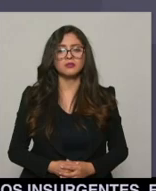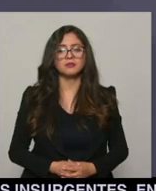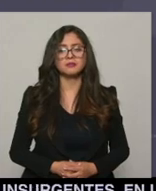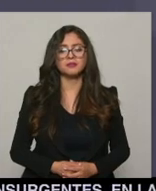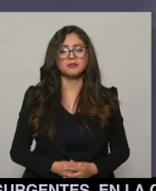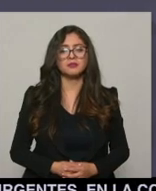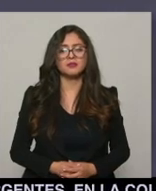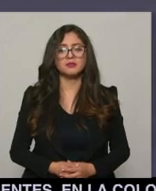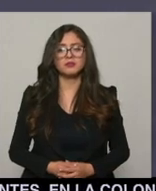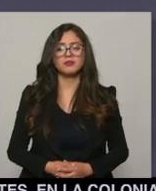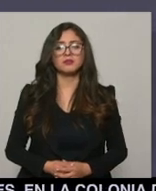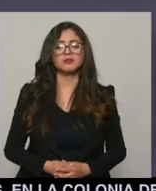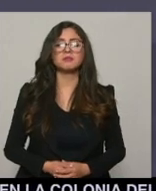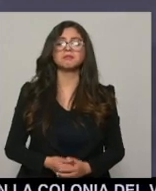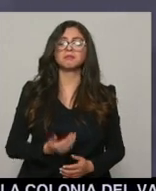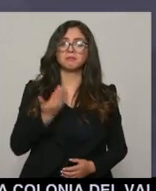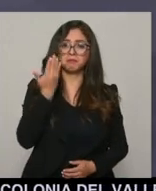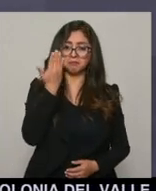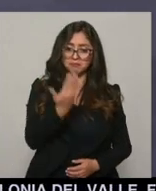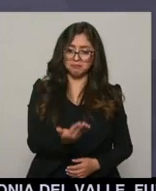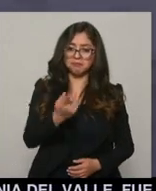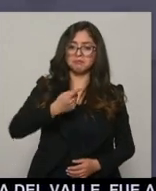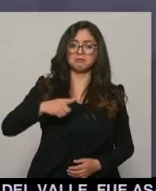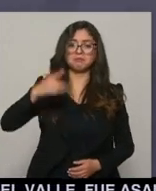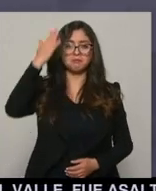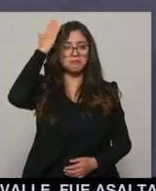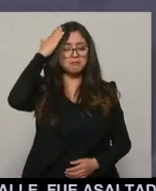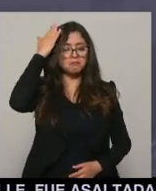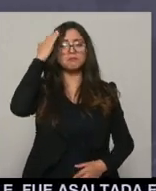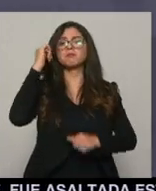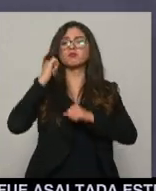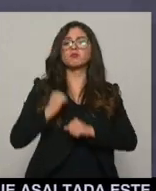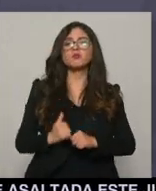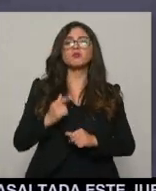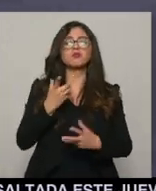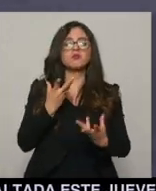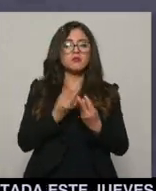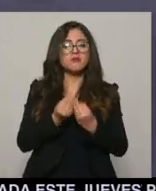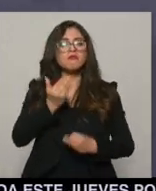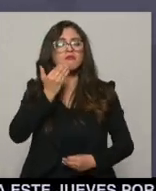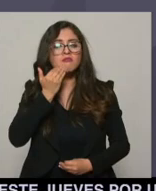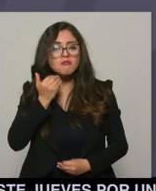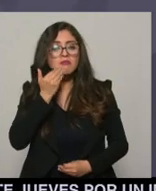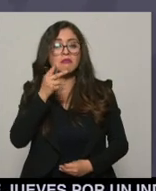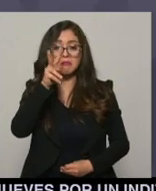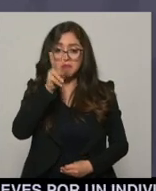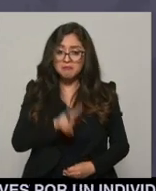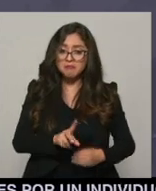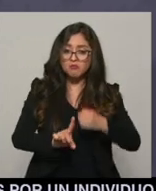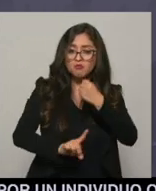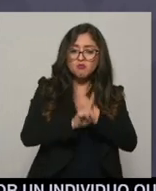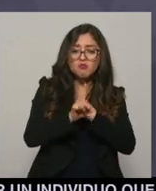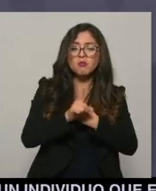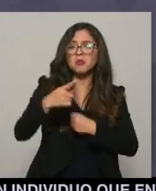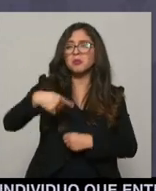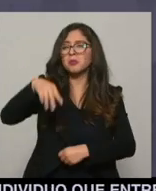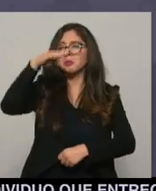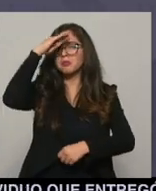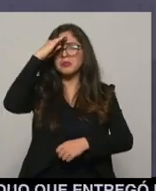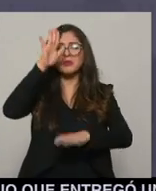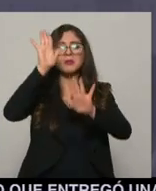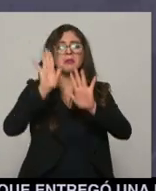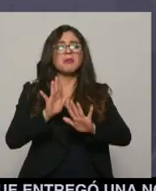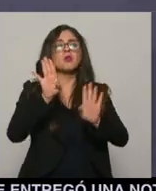la sociedad, que las autoridades tengan empatía, que realmente se centren en el problema de fondo, que como tú dices, esto no sea tomado como una